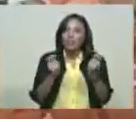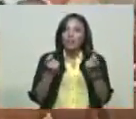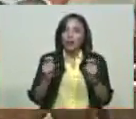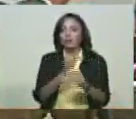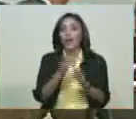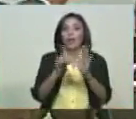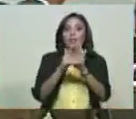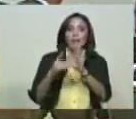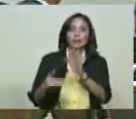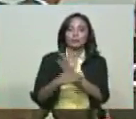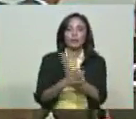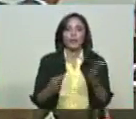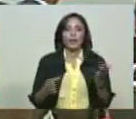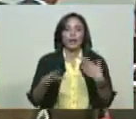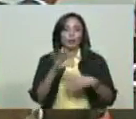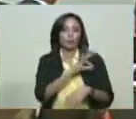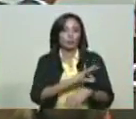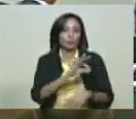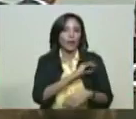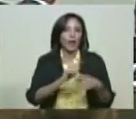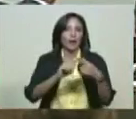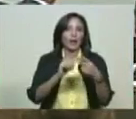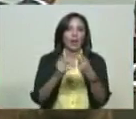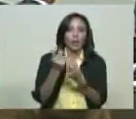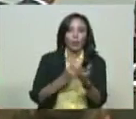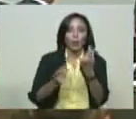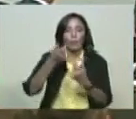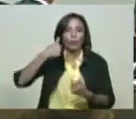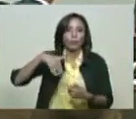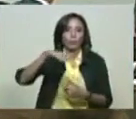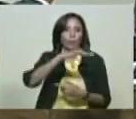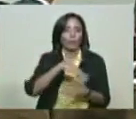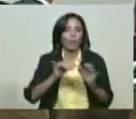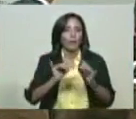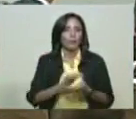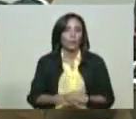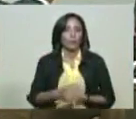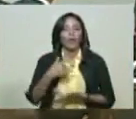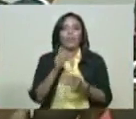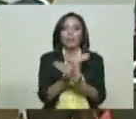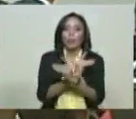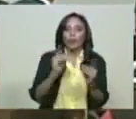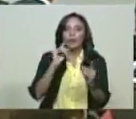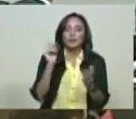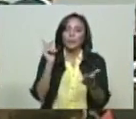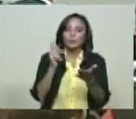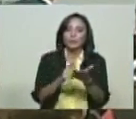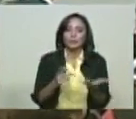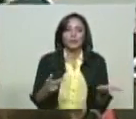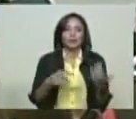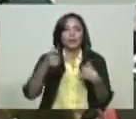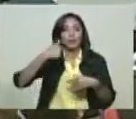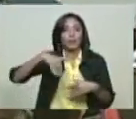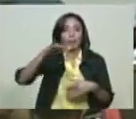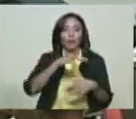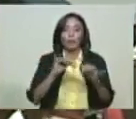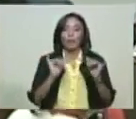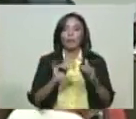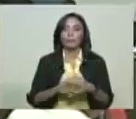sociales y económicos del pueblo la soberanía nacional la democracia participativa y protagónica